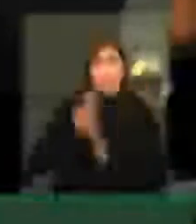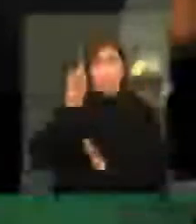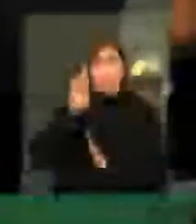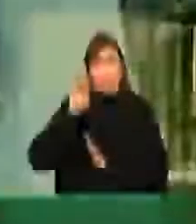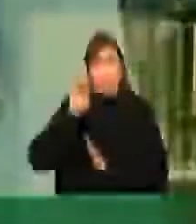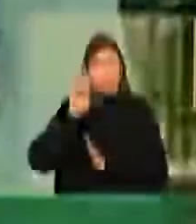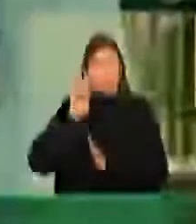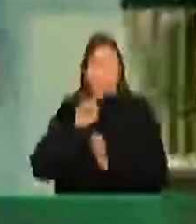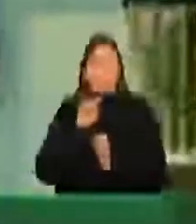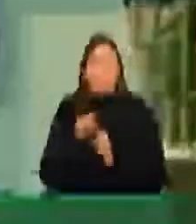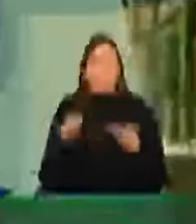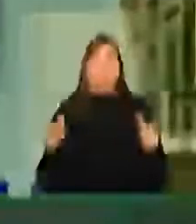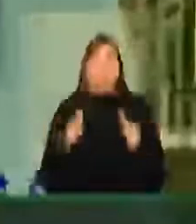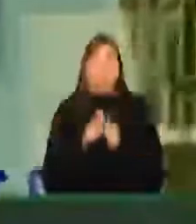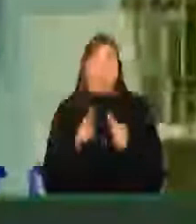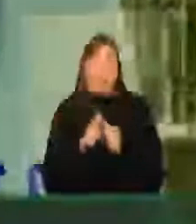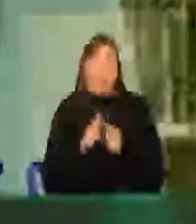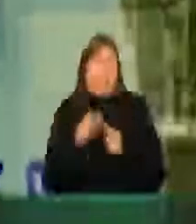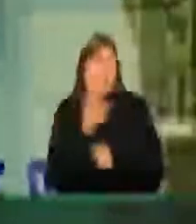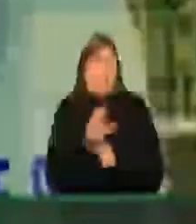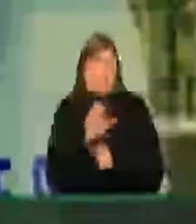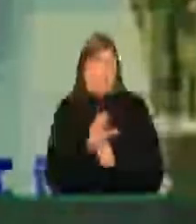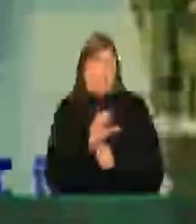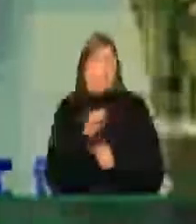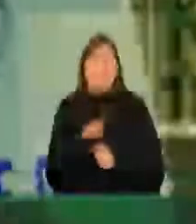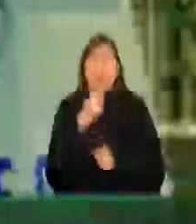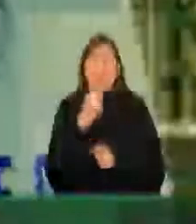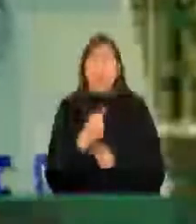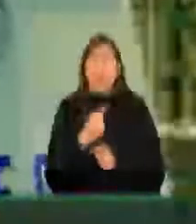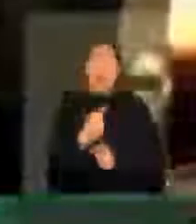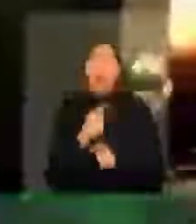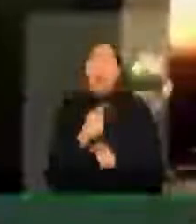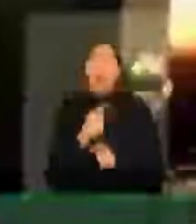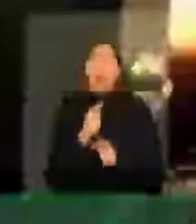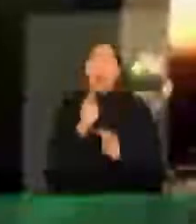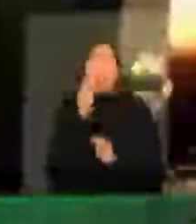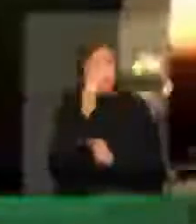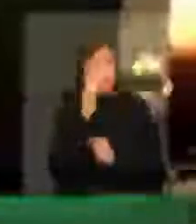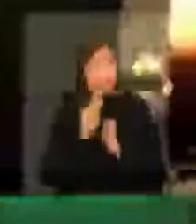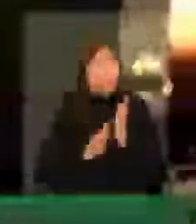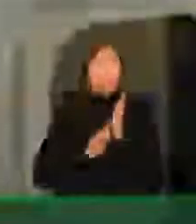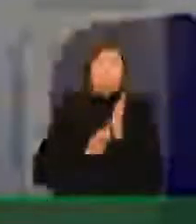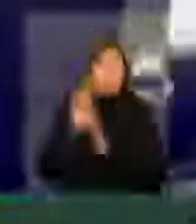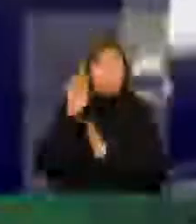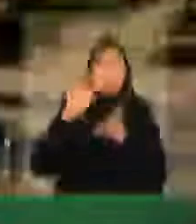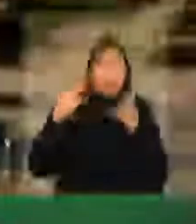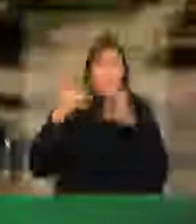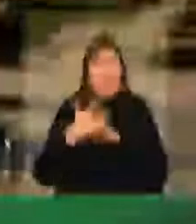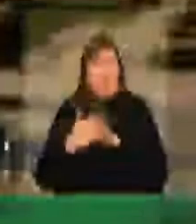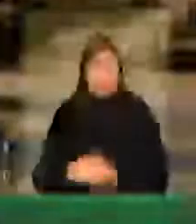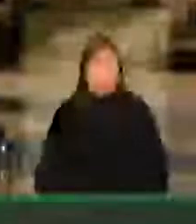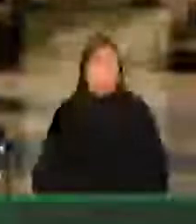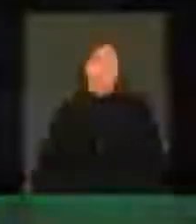vuelo tripulado de su compañía Blue Origin. De esta forma, el prometedor rubro del turismo espacial alcanzó un nuevo hito en su corta historia.